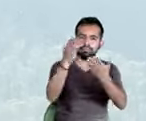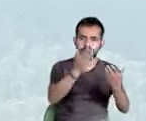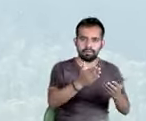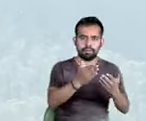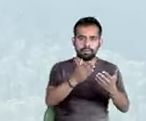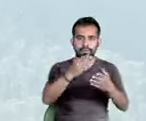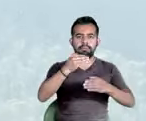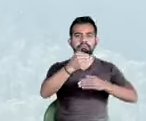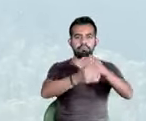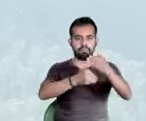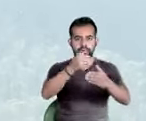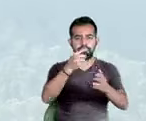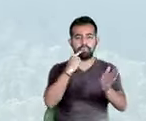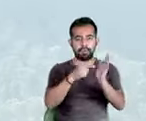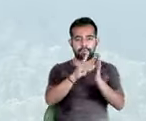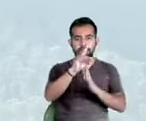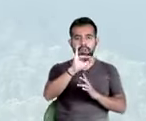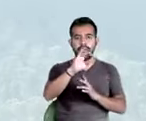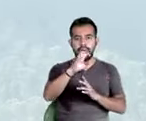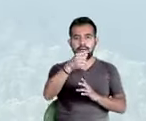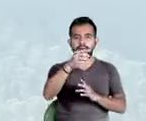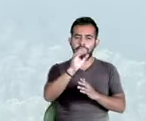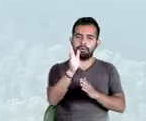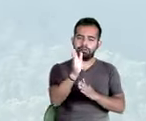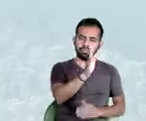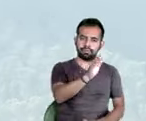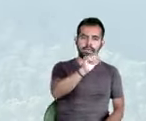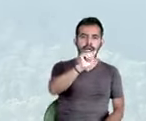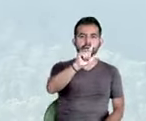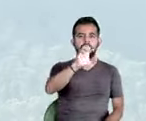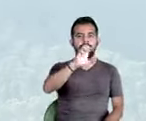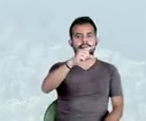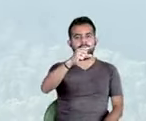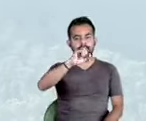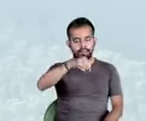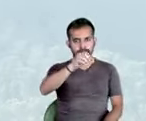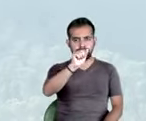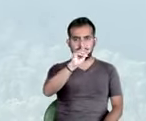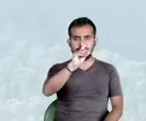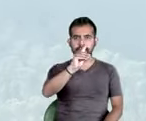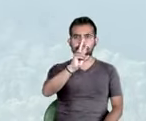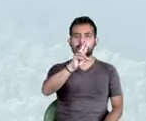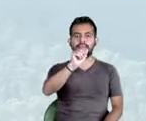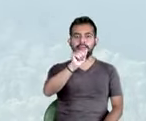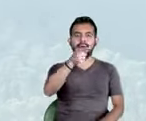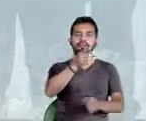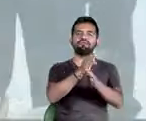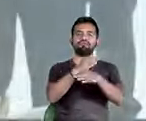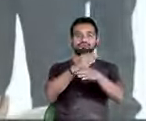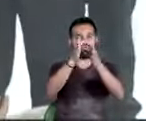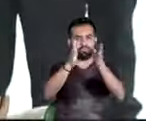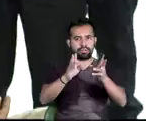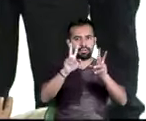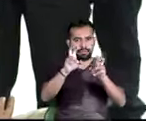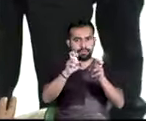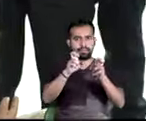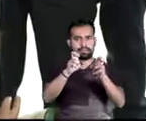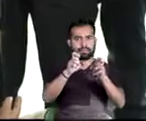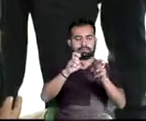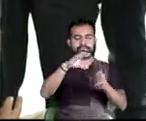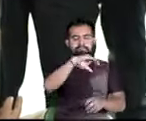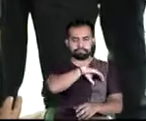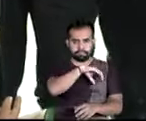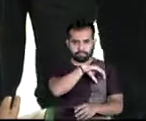liderado, ha estado Belén Proaño y Alejandra Villasís de nuestra parte, tres funcionarias de parte del municipio saliente, y